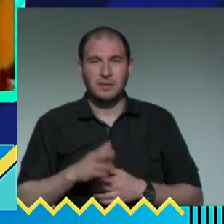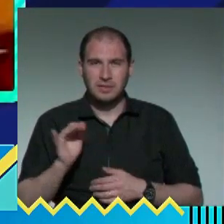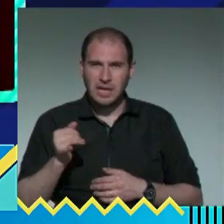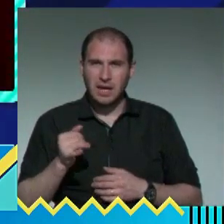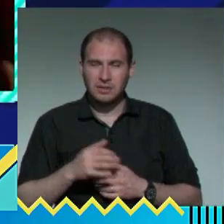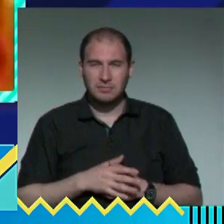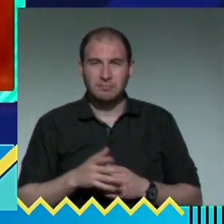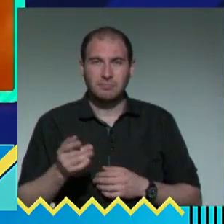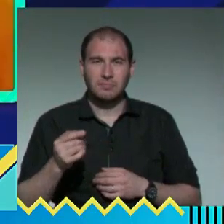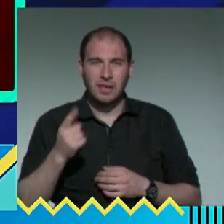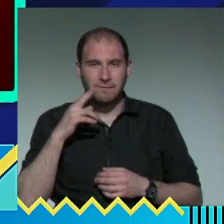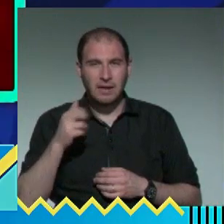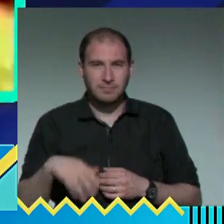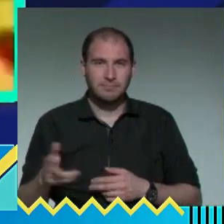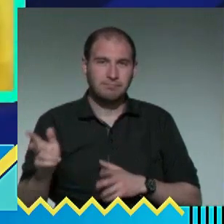Me dice Iván,